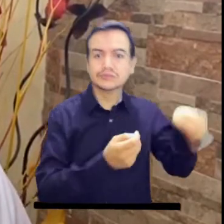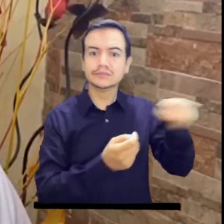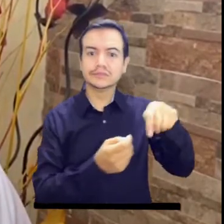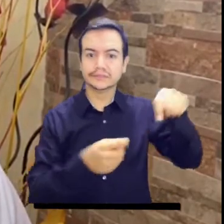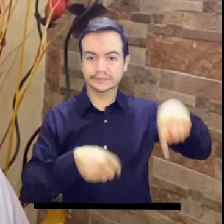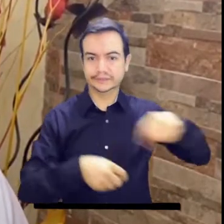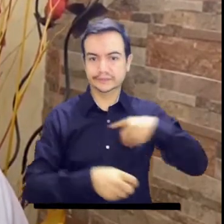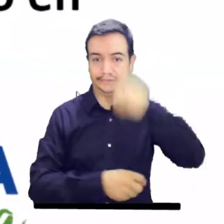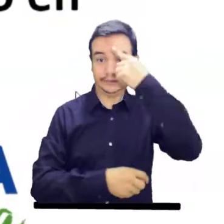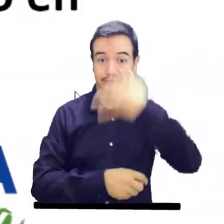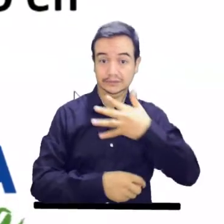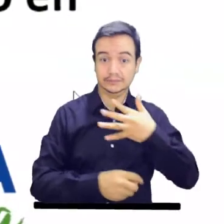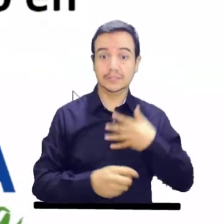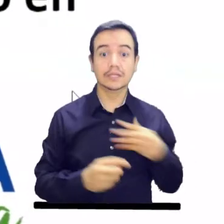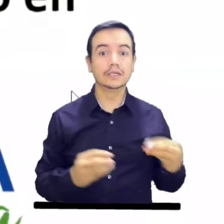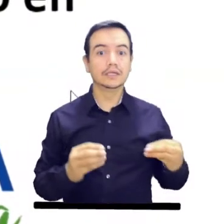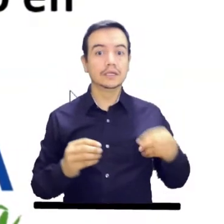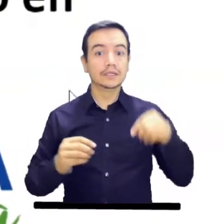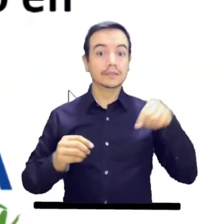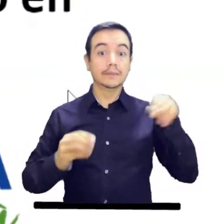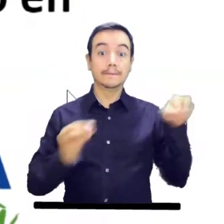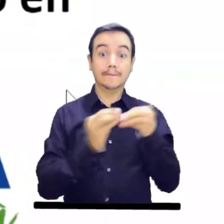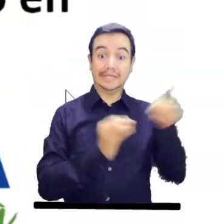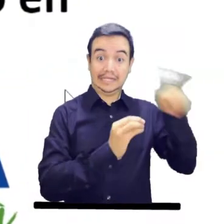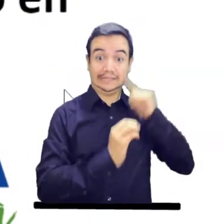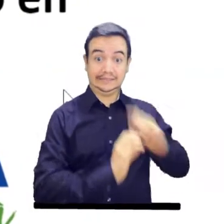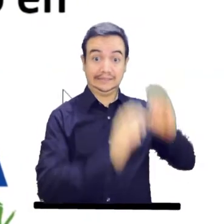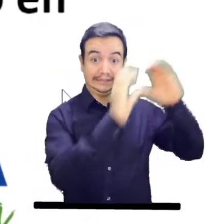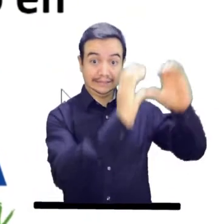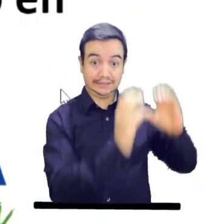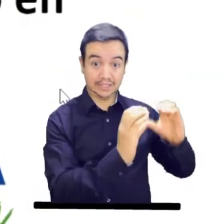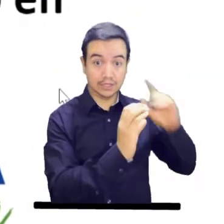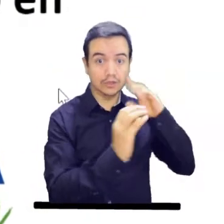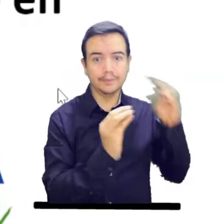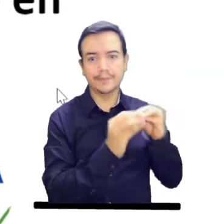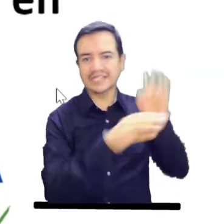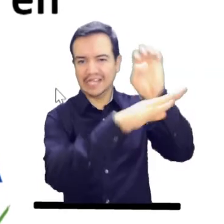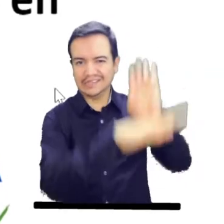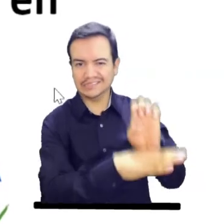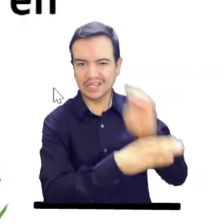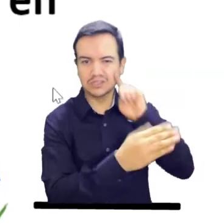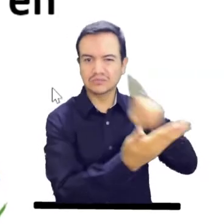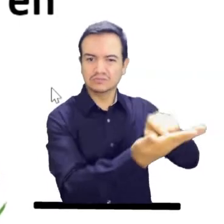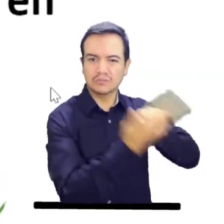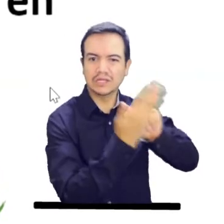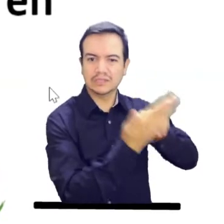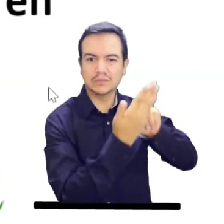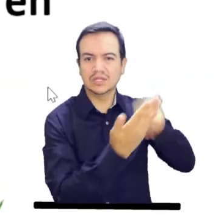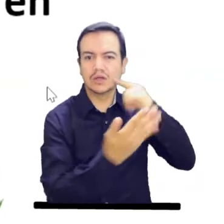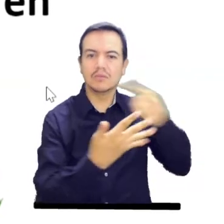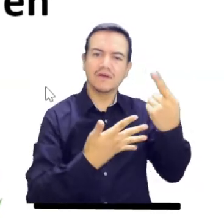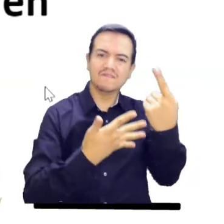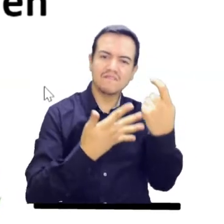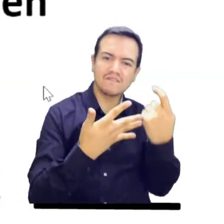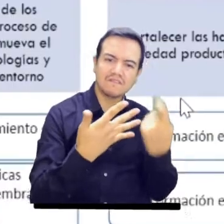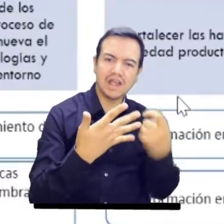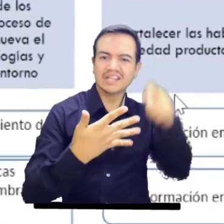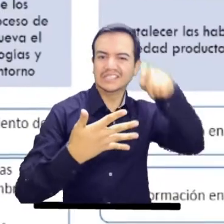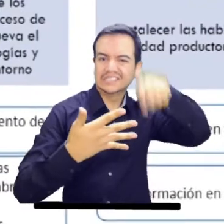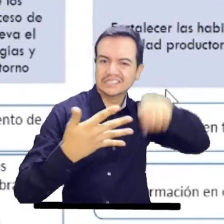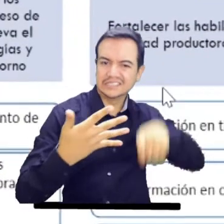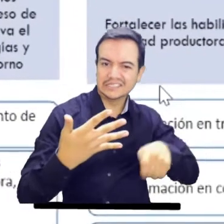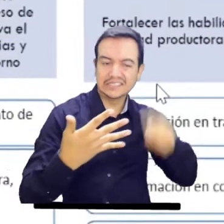económicos de la ciudad donde la cámara de comercio distintas entidades presentaron como las necesidades de